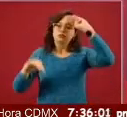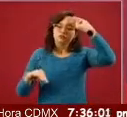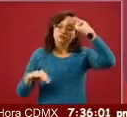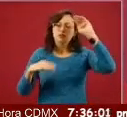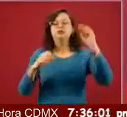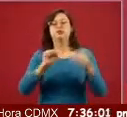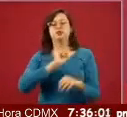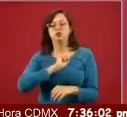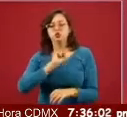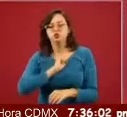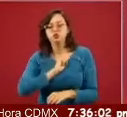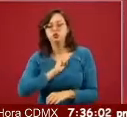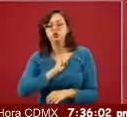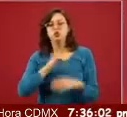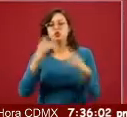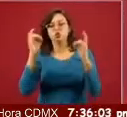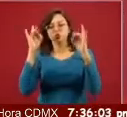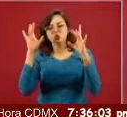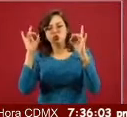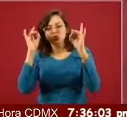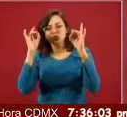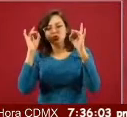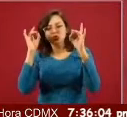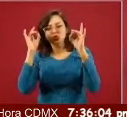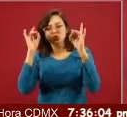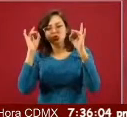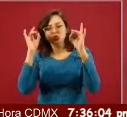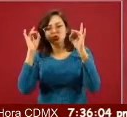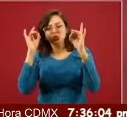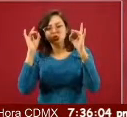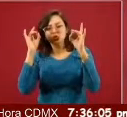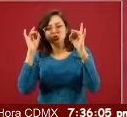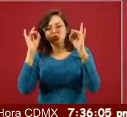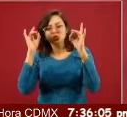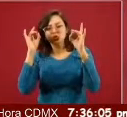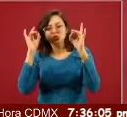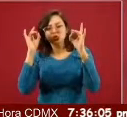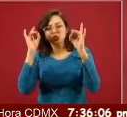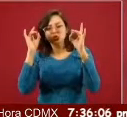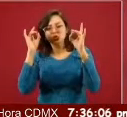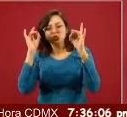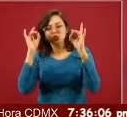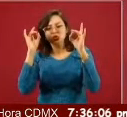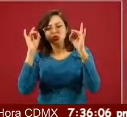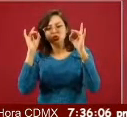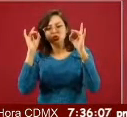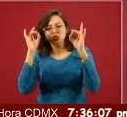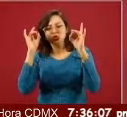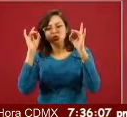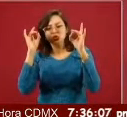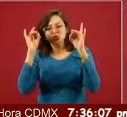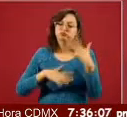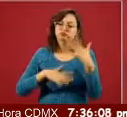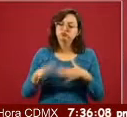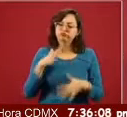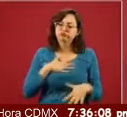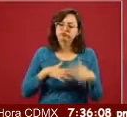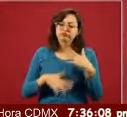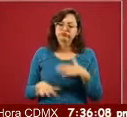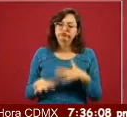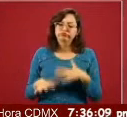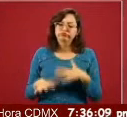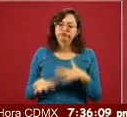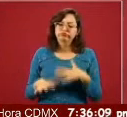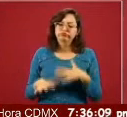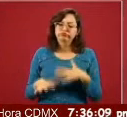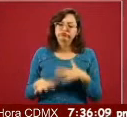cabeza, otros como escurrimiento de la nariz, enrojecimiento de los ojos, fatiga generalmente de inicio